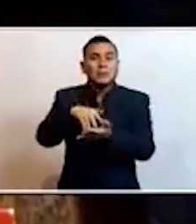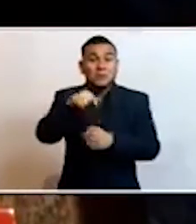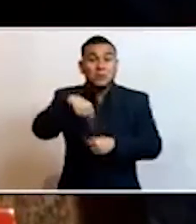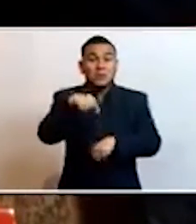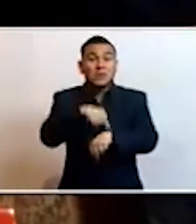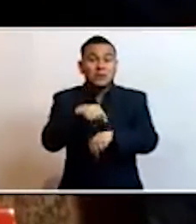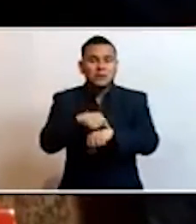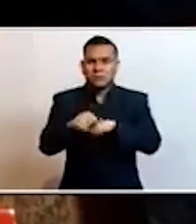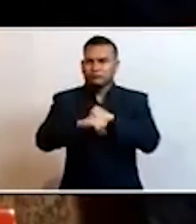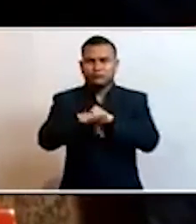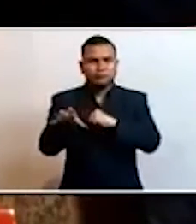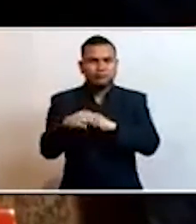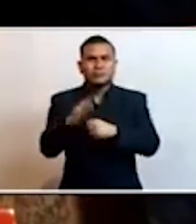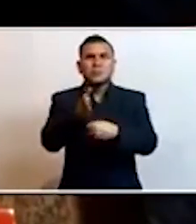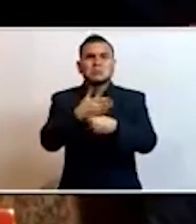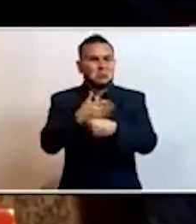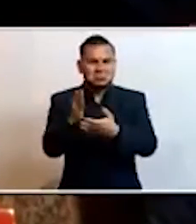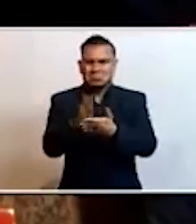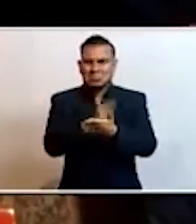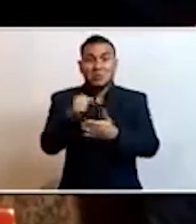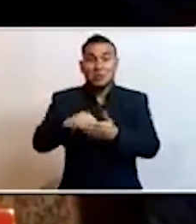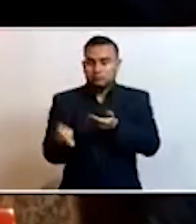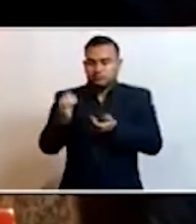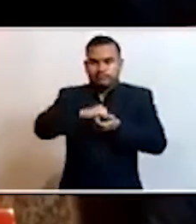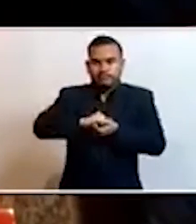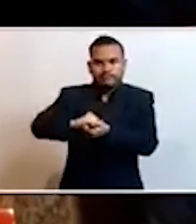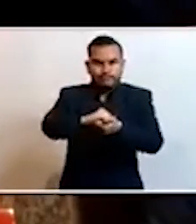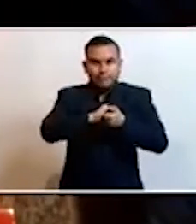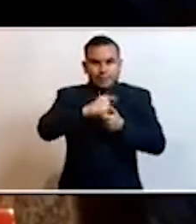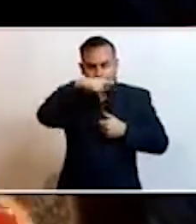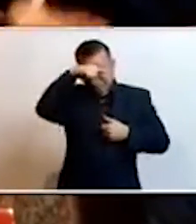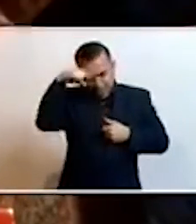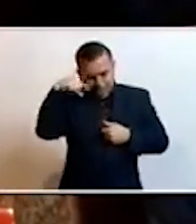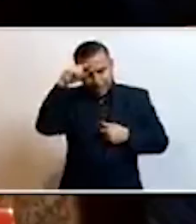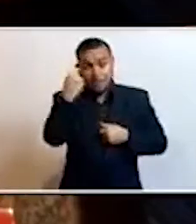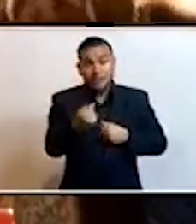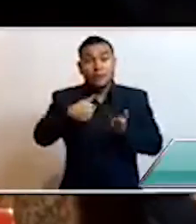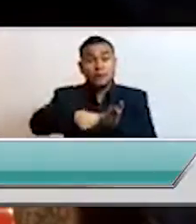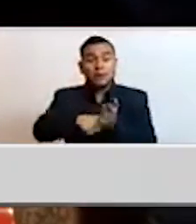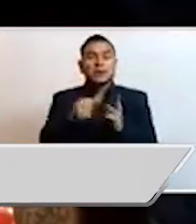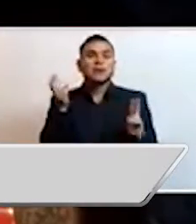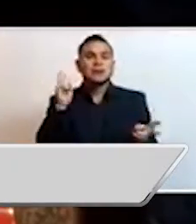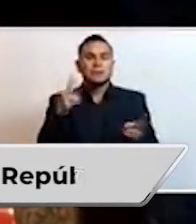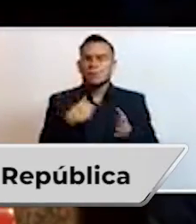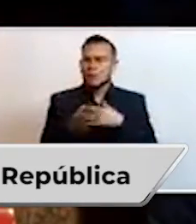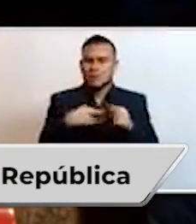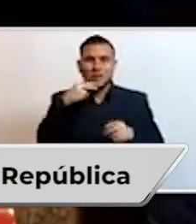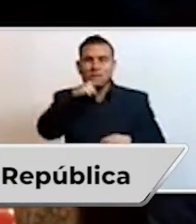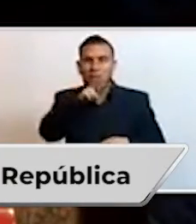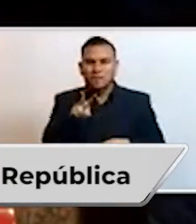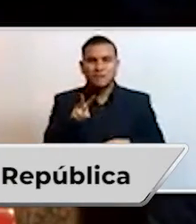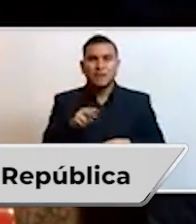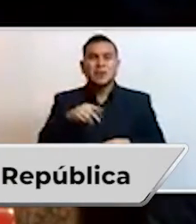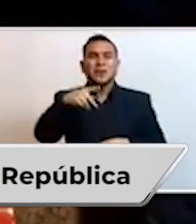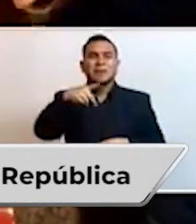tiempo de campaña, ahorita es el tiempo de trabajar unidos. Y si el alcalde de San Salvador o cualquier alcalde del FMLN o los del PDC o